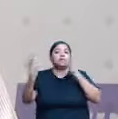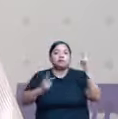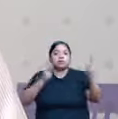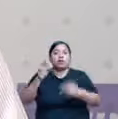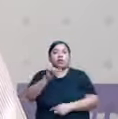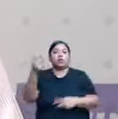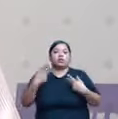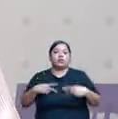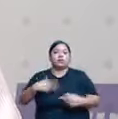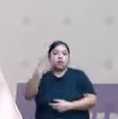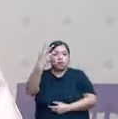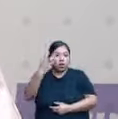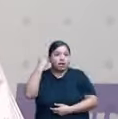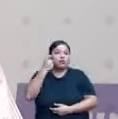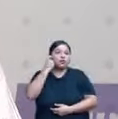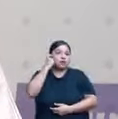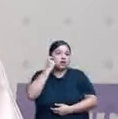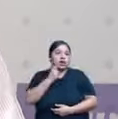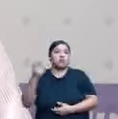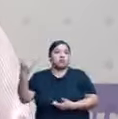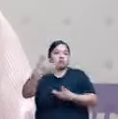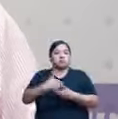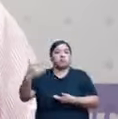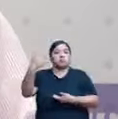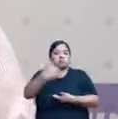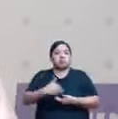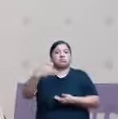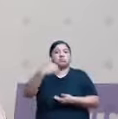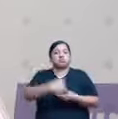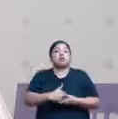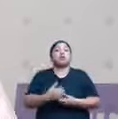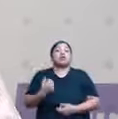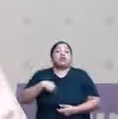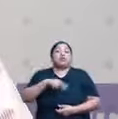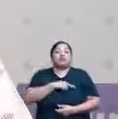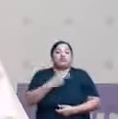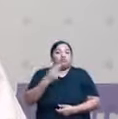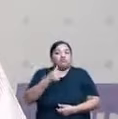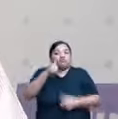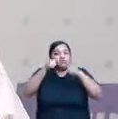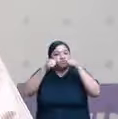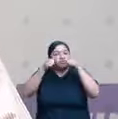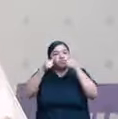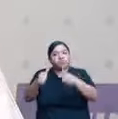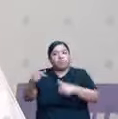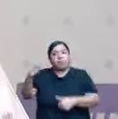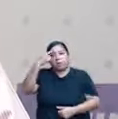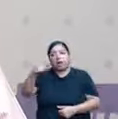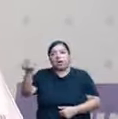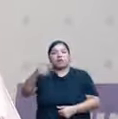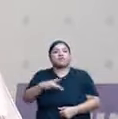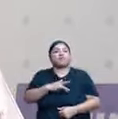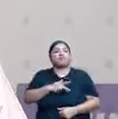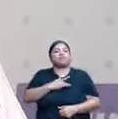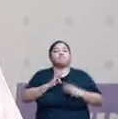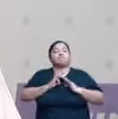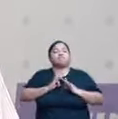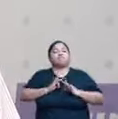Guerrero, por lo que estaremos muy al pendiente de que su estancia en Mixquiahuala sea digna y estén de